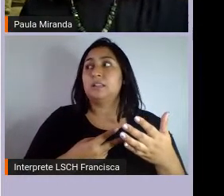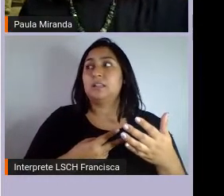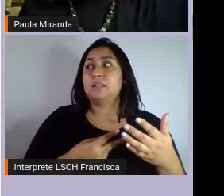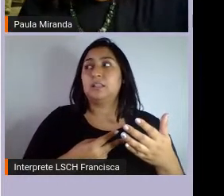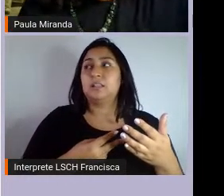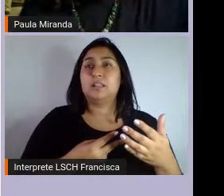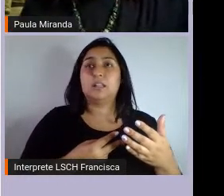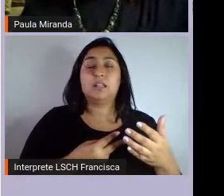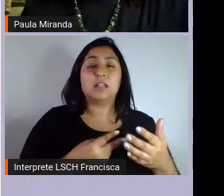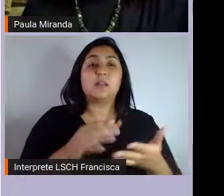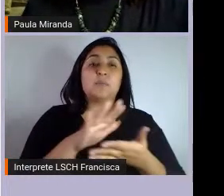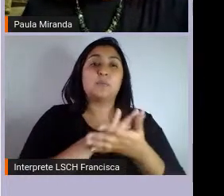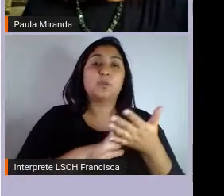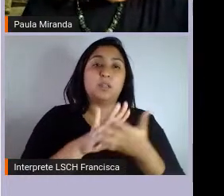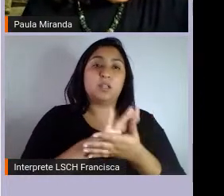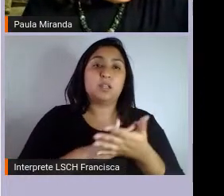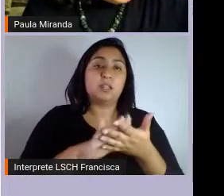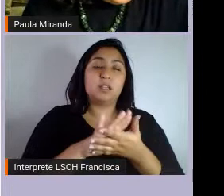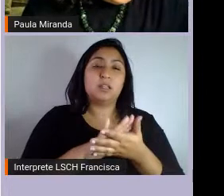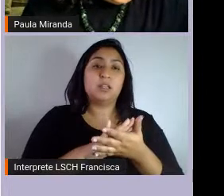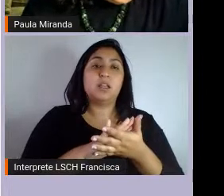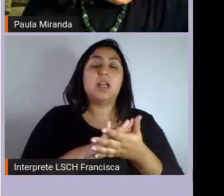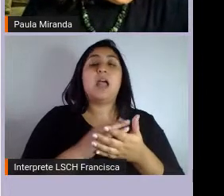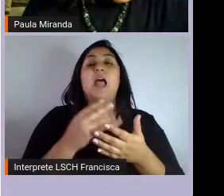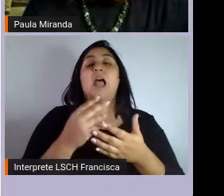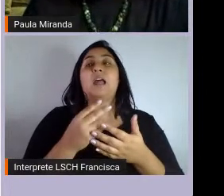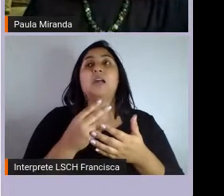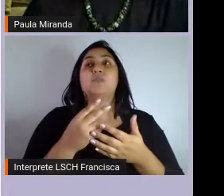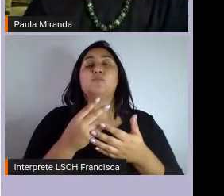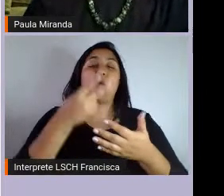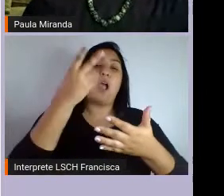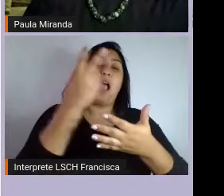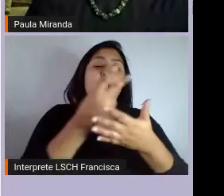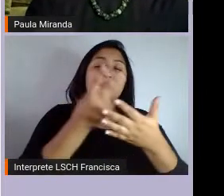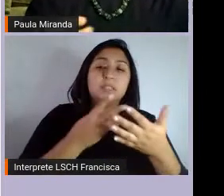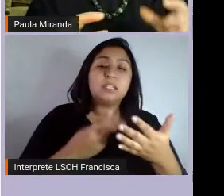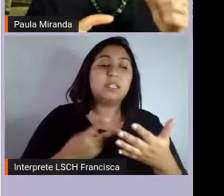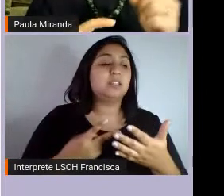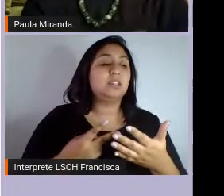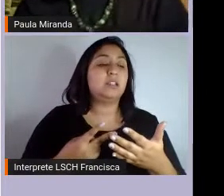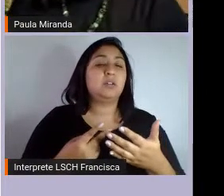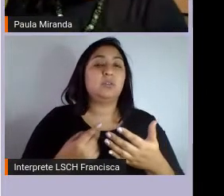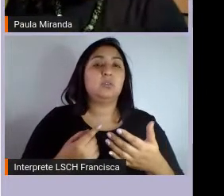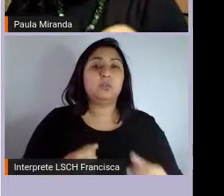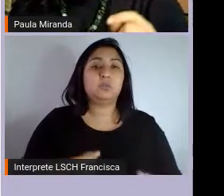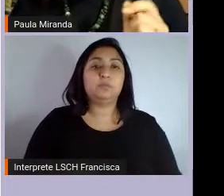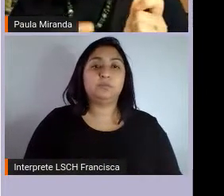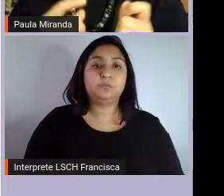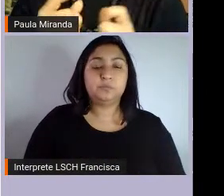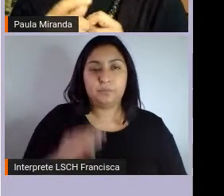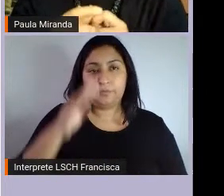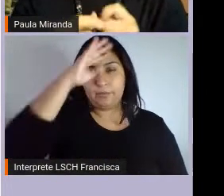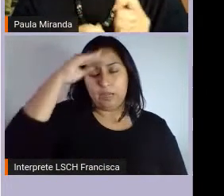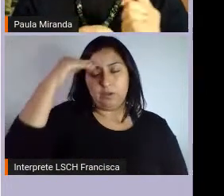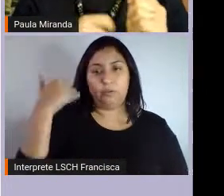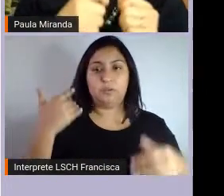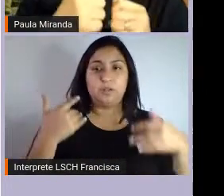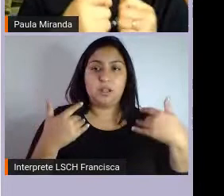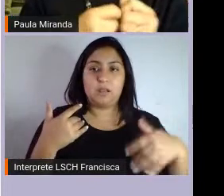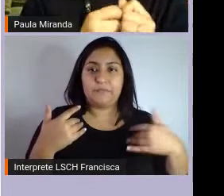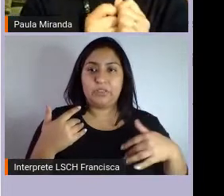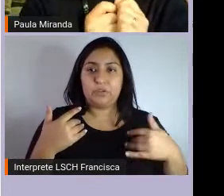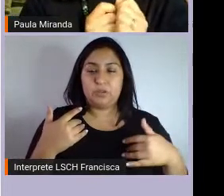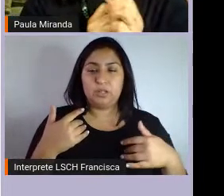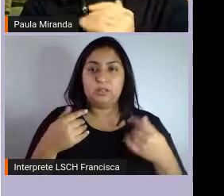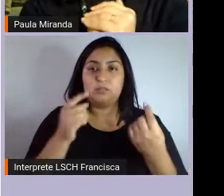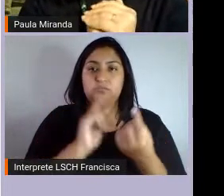Casasus lo ha llamado multiartístico, que es una Violeta que va cambiando